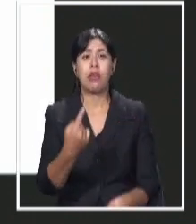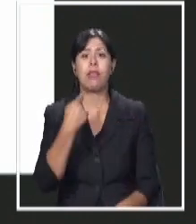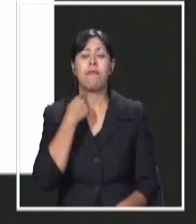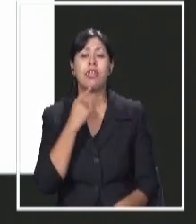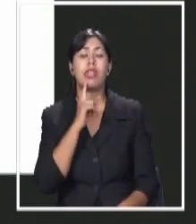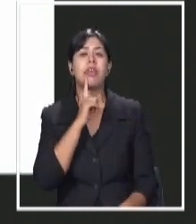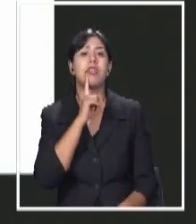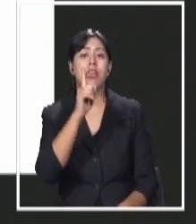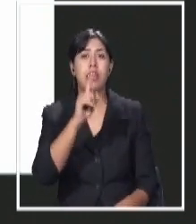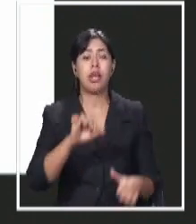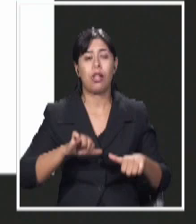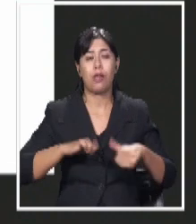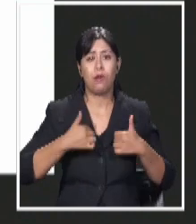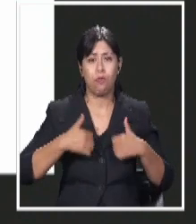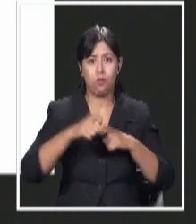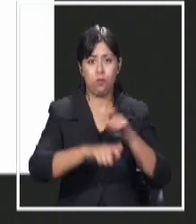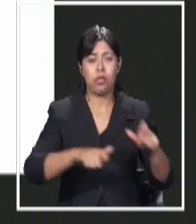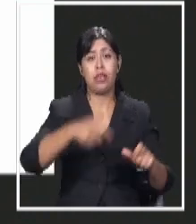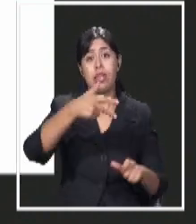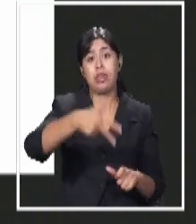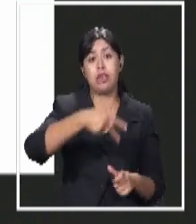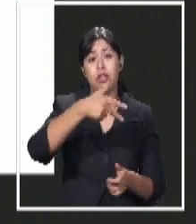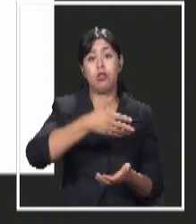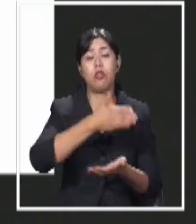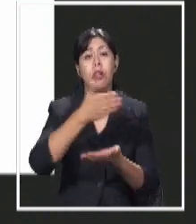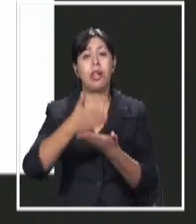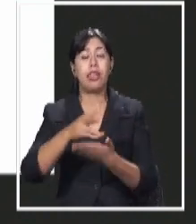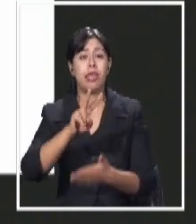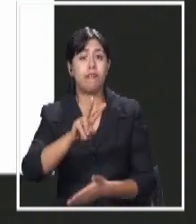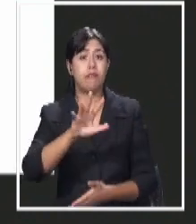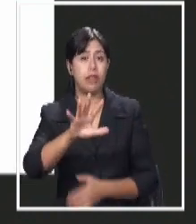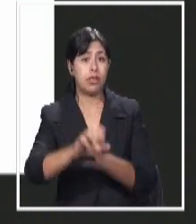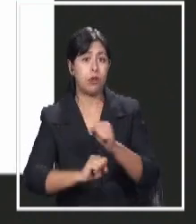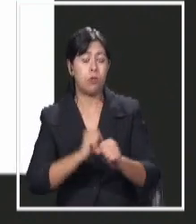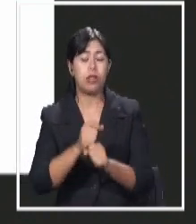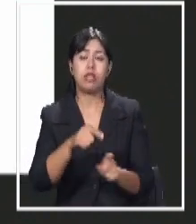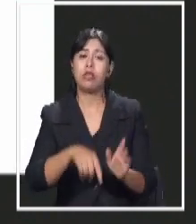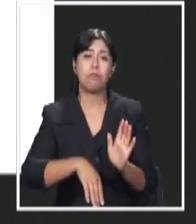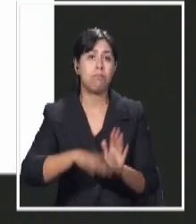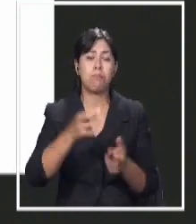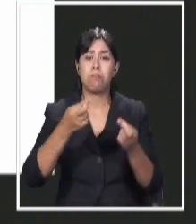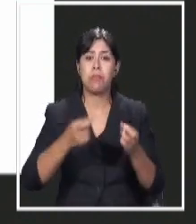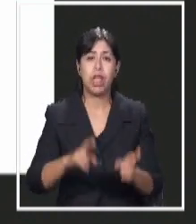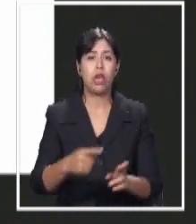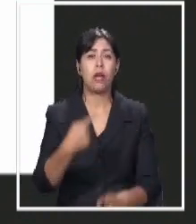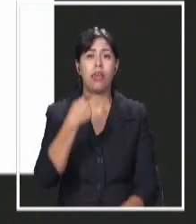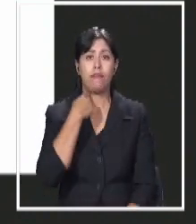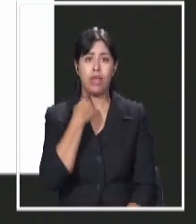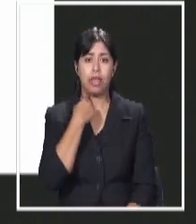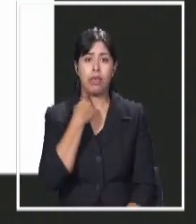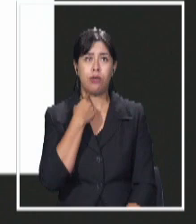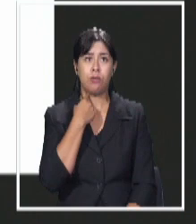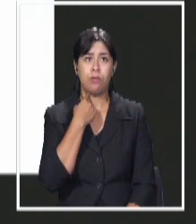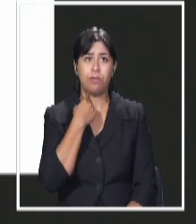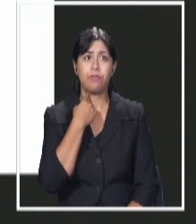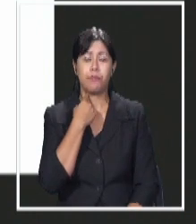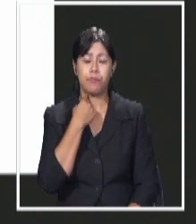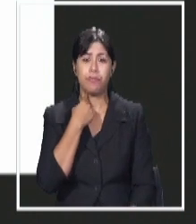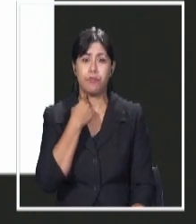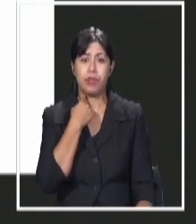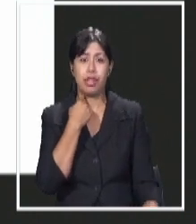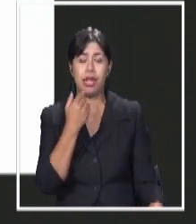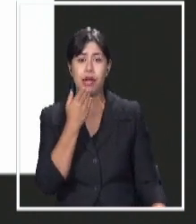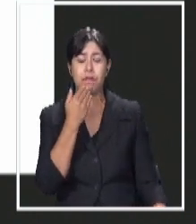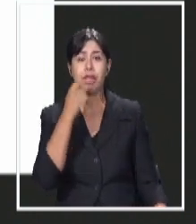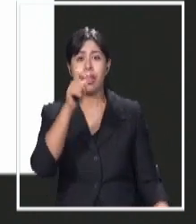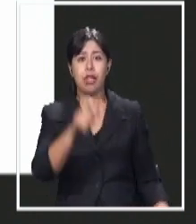más jóvenes. Entre 18 y 25 años, por ejemplo, fue el grupo más afectado y que permanece afectado. También a las personas